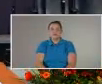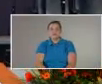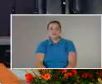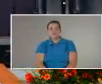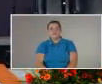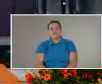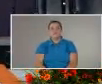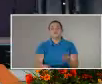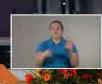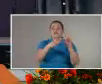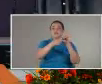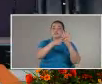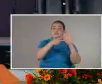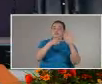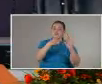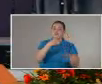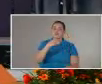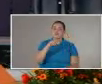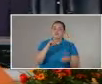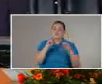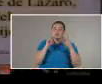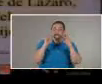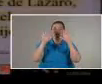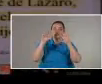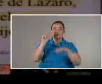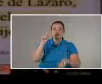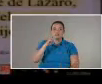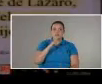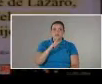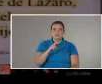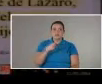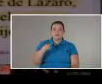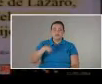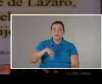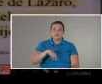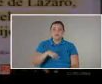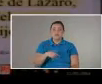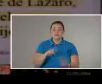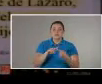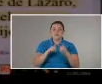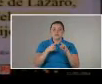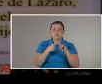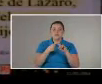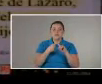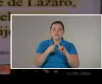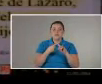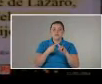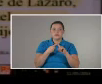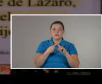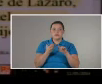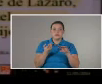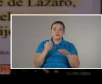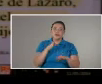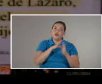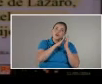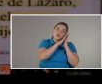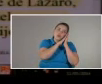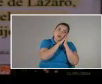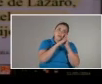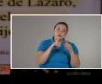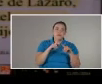En el verso 11 dice Jesús, dicho esto agregó nuestro amigo, Jesús dice, nuestro amigo Lázaro duerme, pero voy a despertarlo.